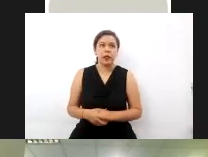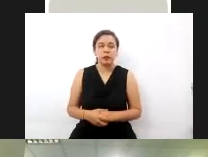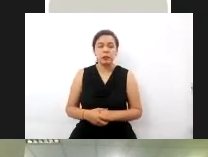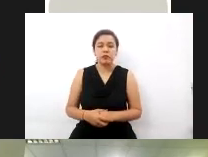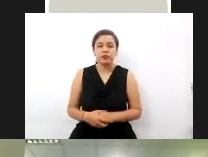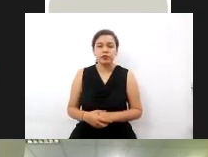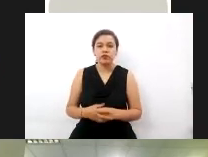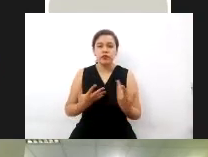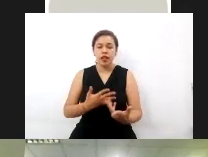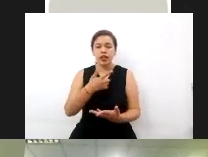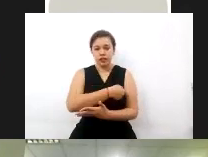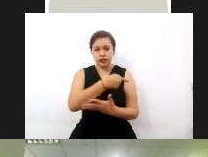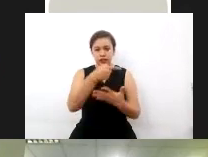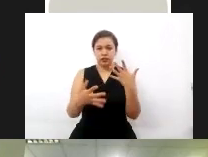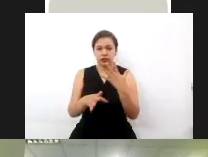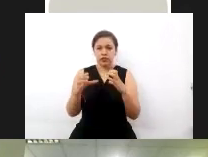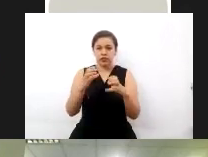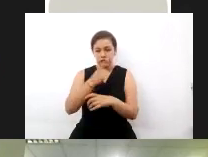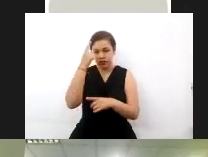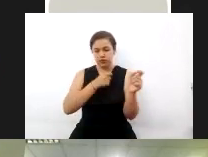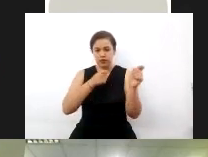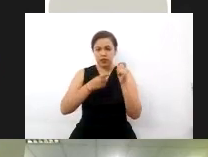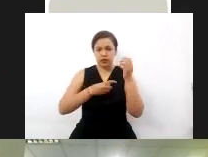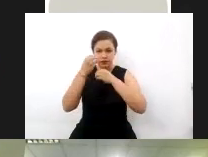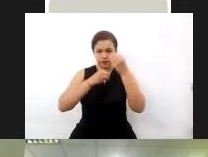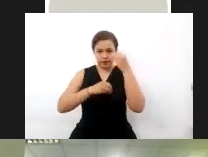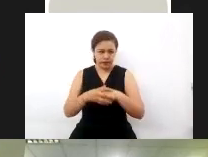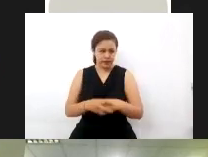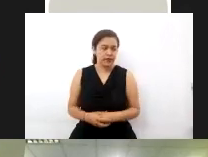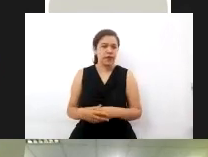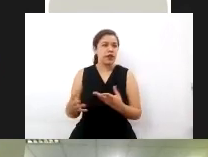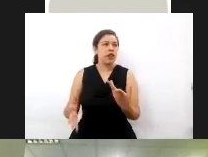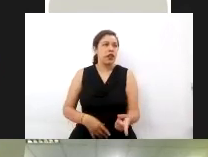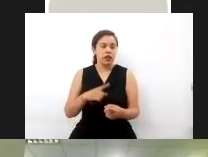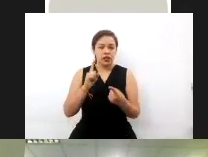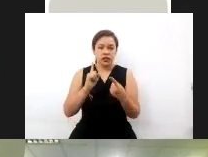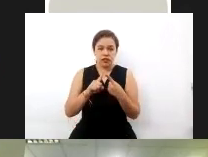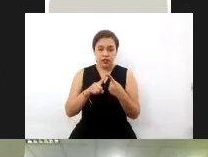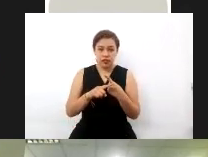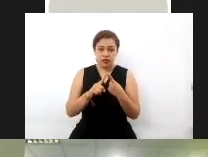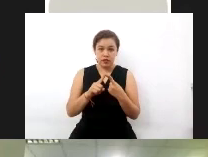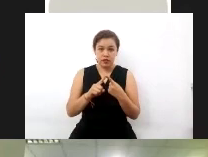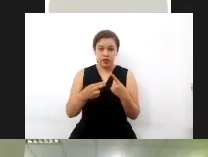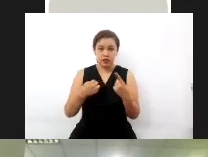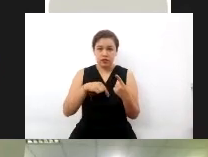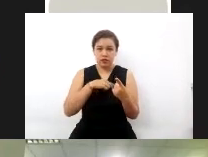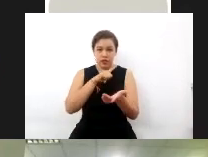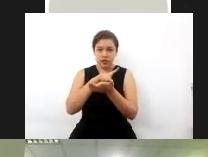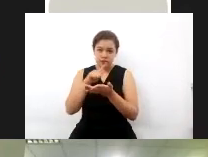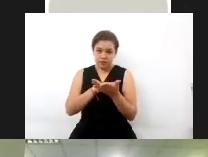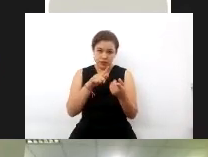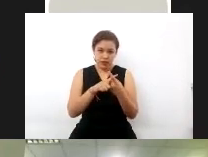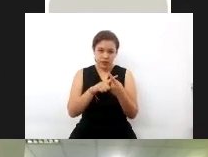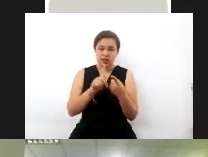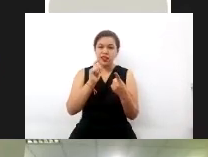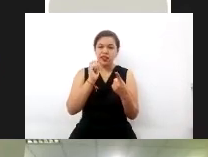Manejamos 5 elementos para el manejo de los alimentos. El primero, nosotros le llamamos limpieza. Y la limpieza es en